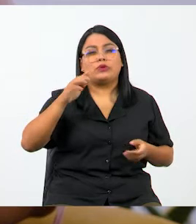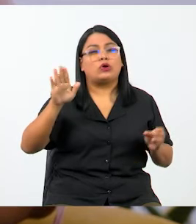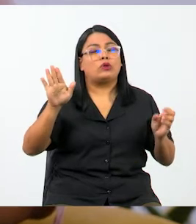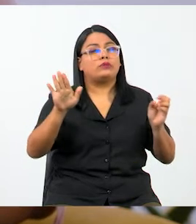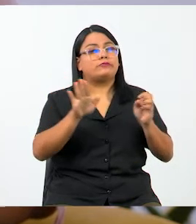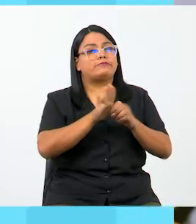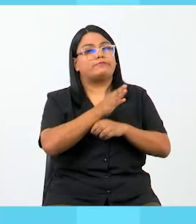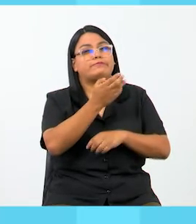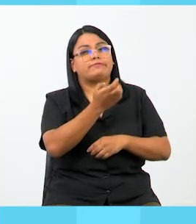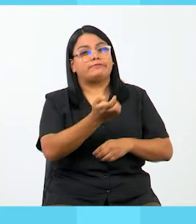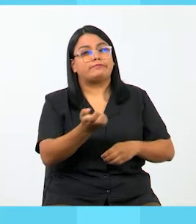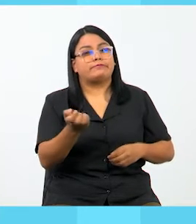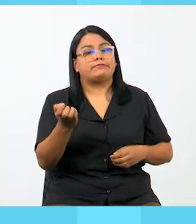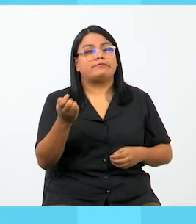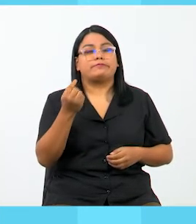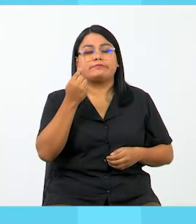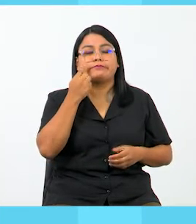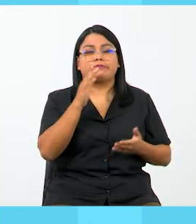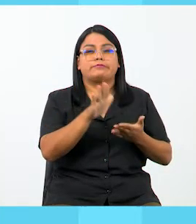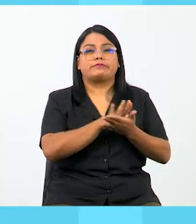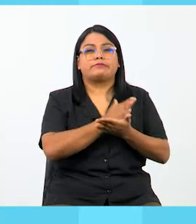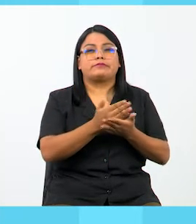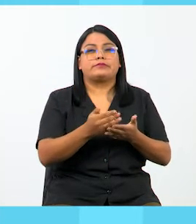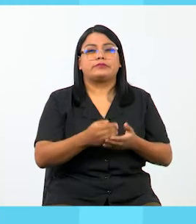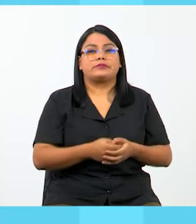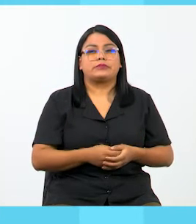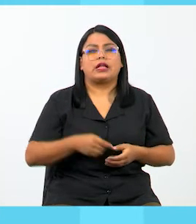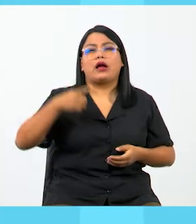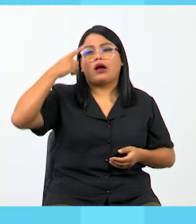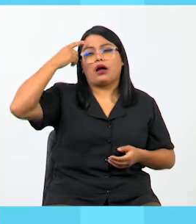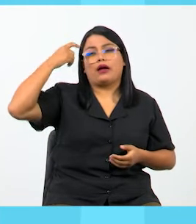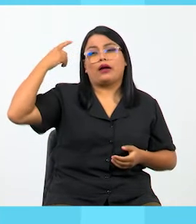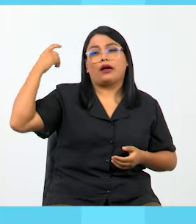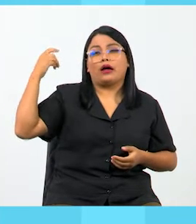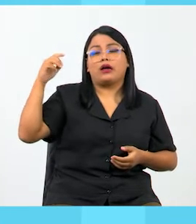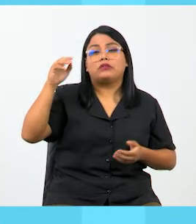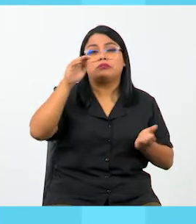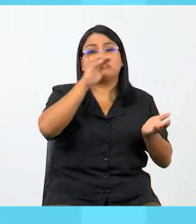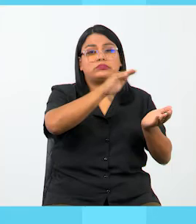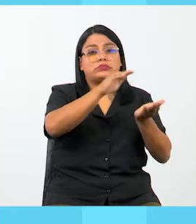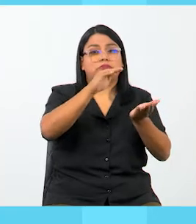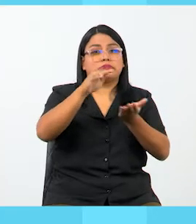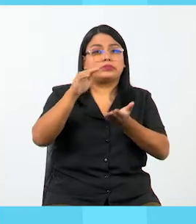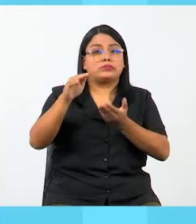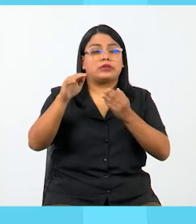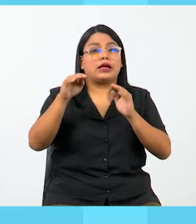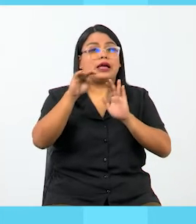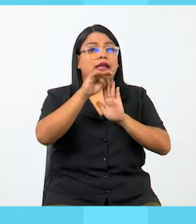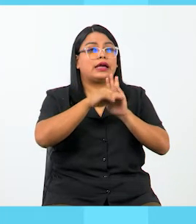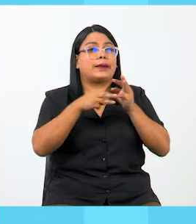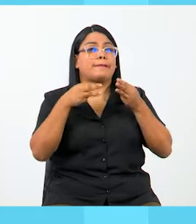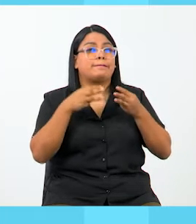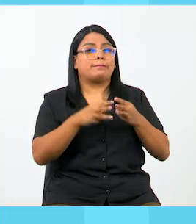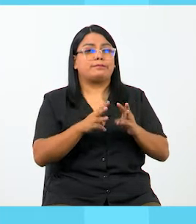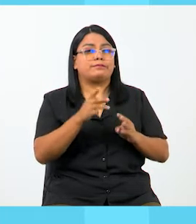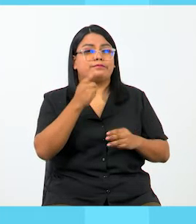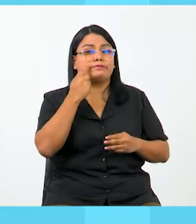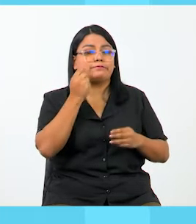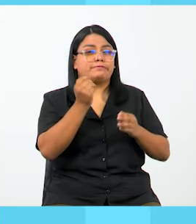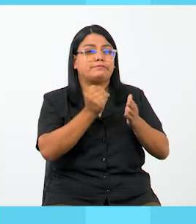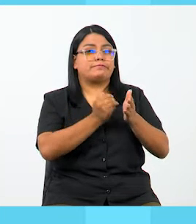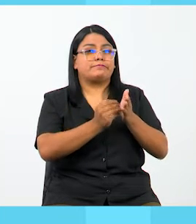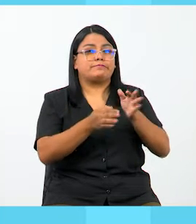compartido? Recordemos que cada unidad didáctica en la guía metodológica inicia con las páginas de